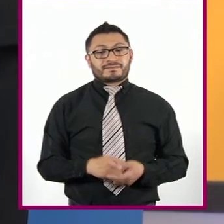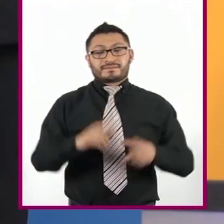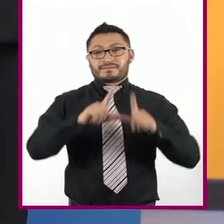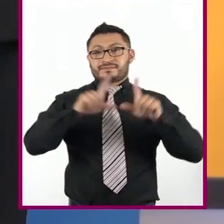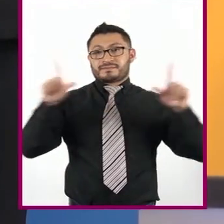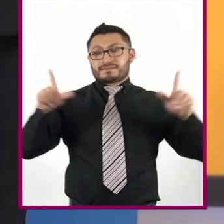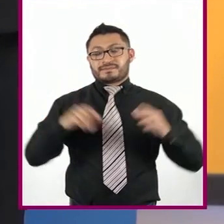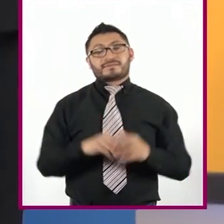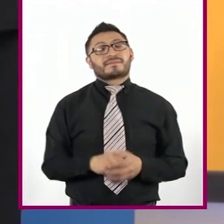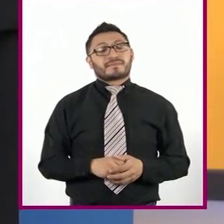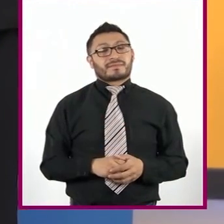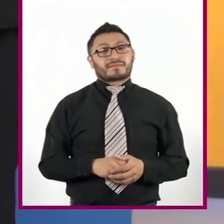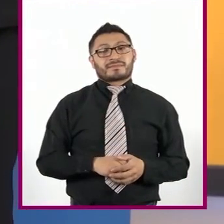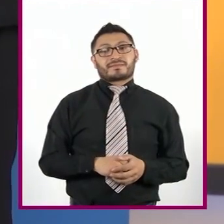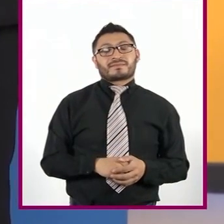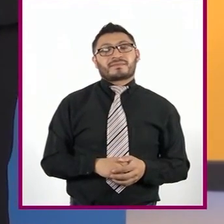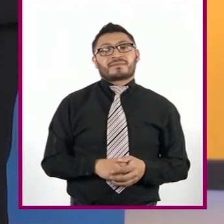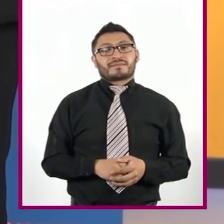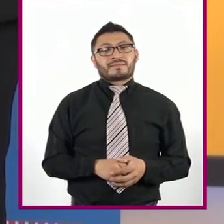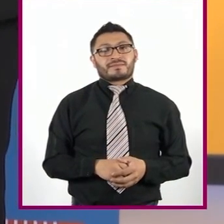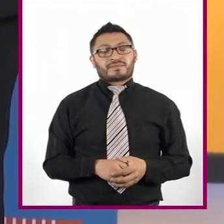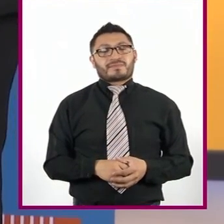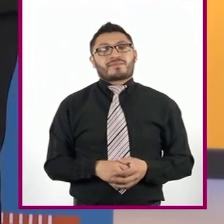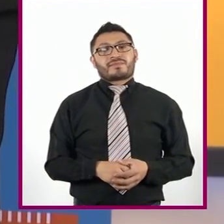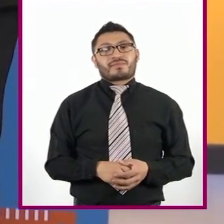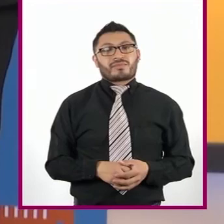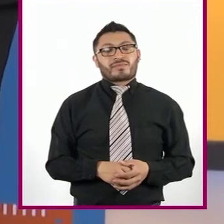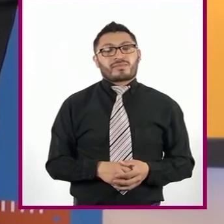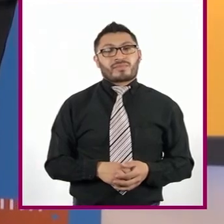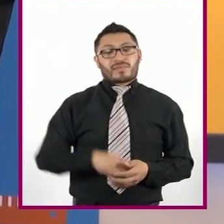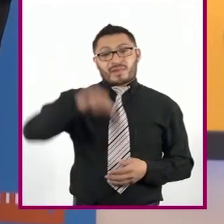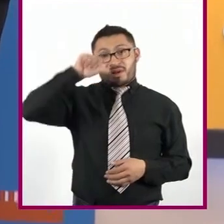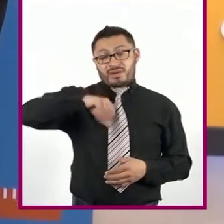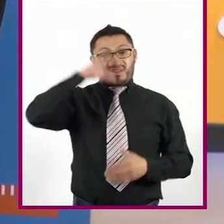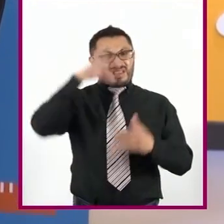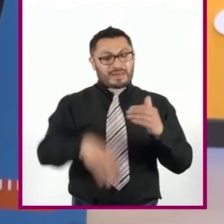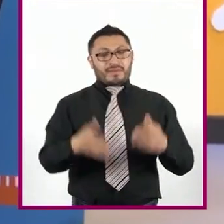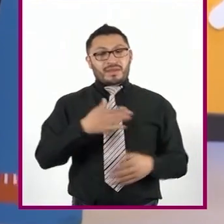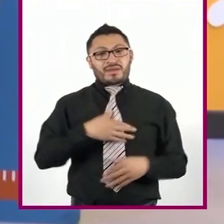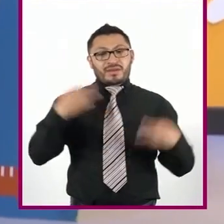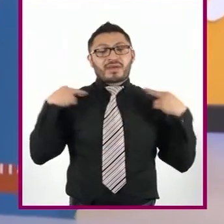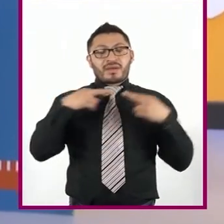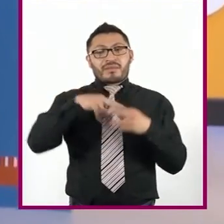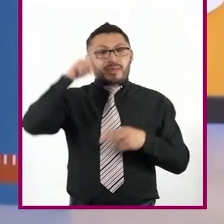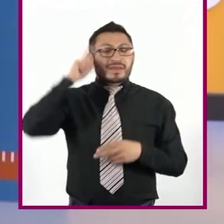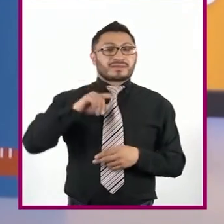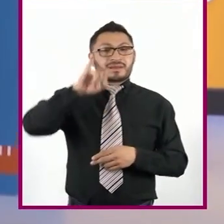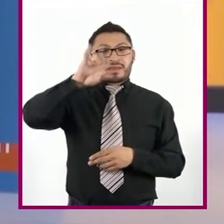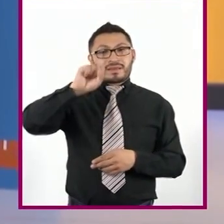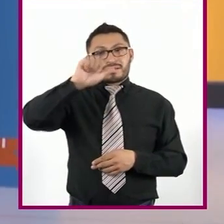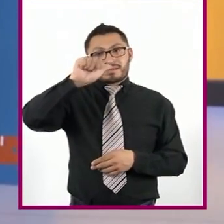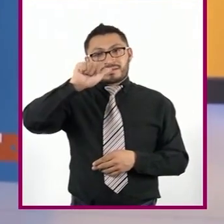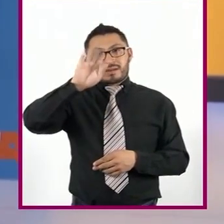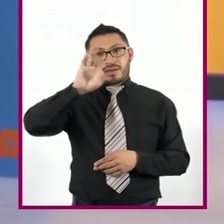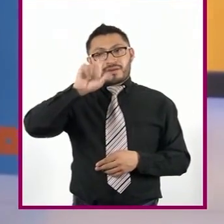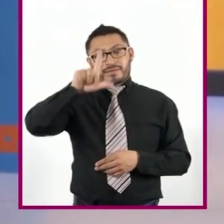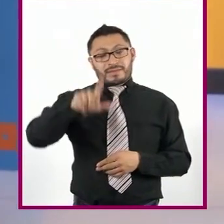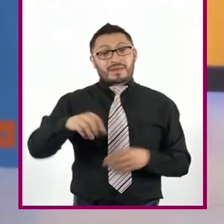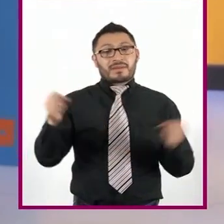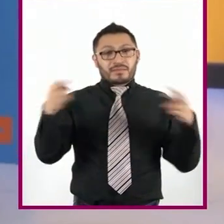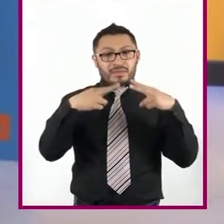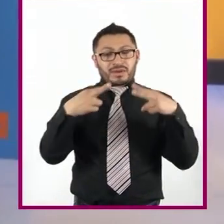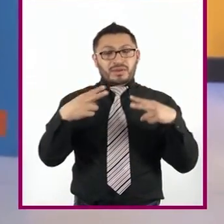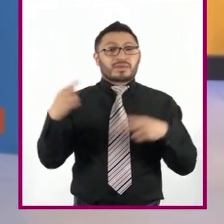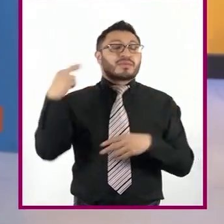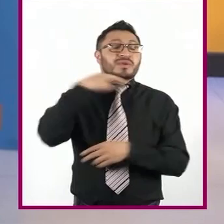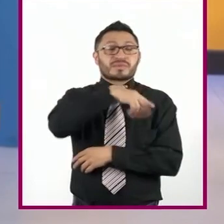Listo, por el momento terminamos. Soy la profesora Isabel Mejía. Muy pronto nos volveremos a